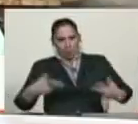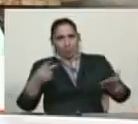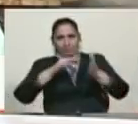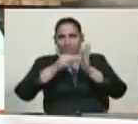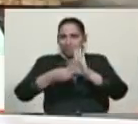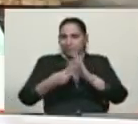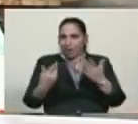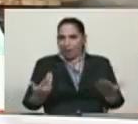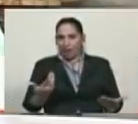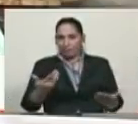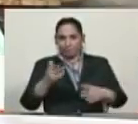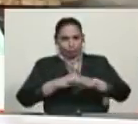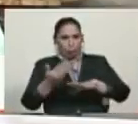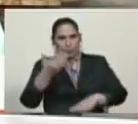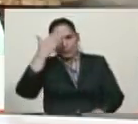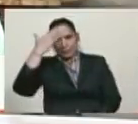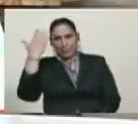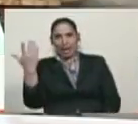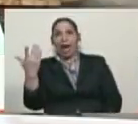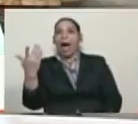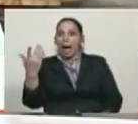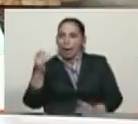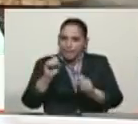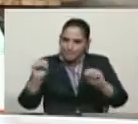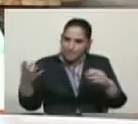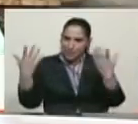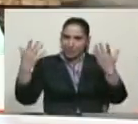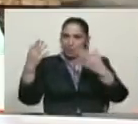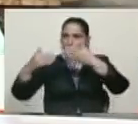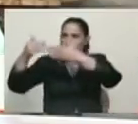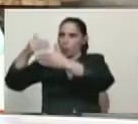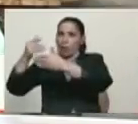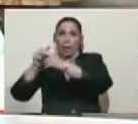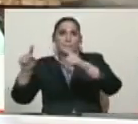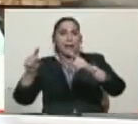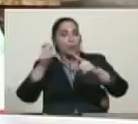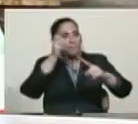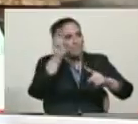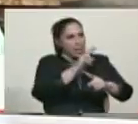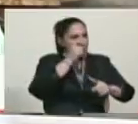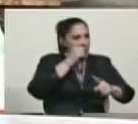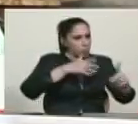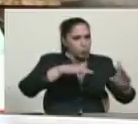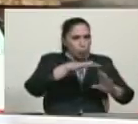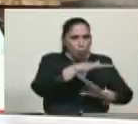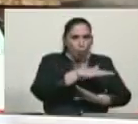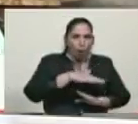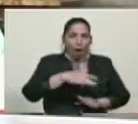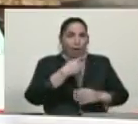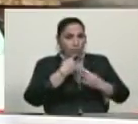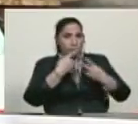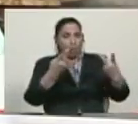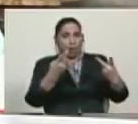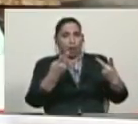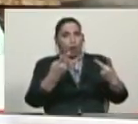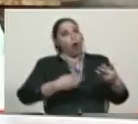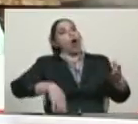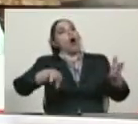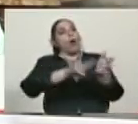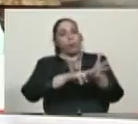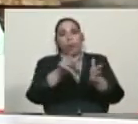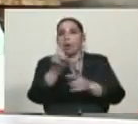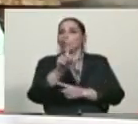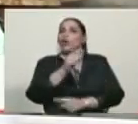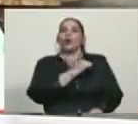porque está venciendo un bloqueo pero los venezolanos como yo lo digo lo reafirmo no